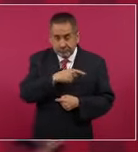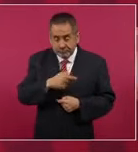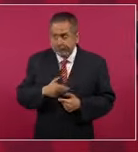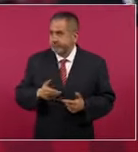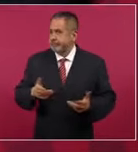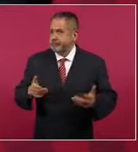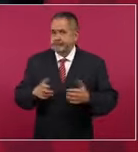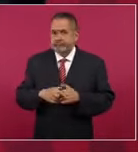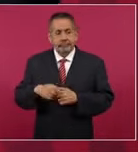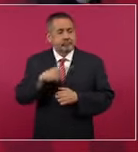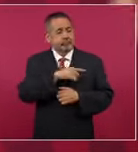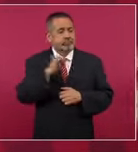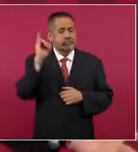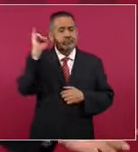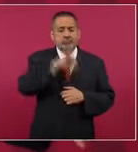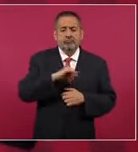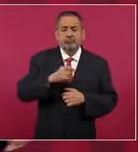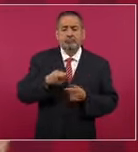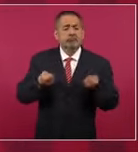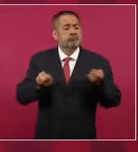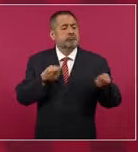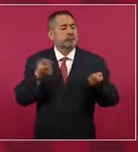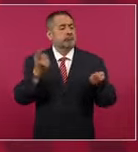Y es el jefe